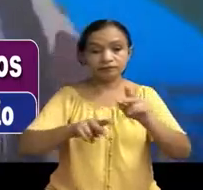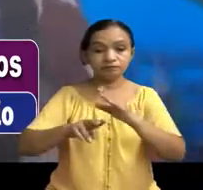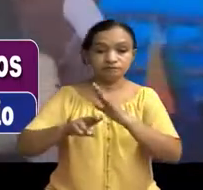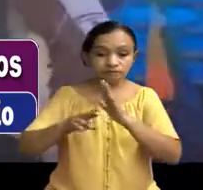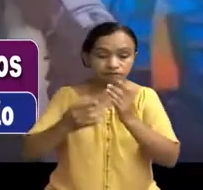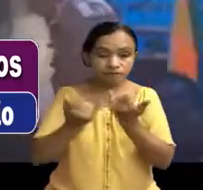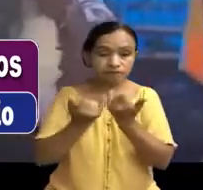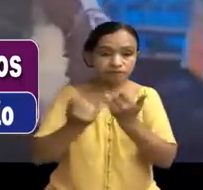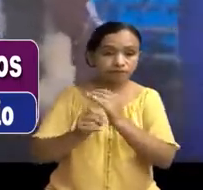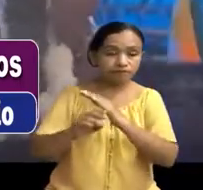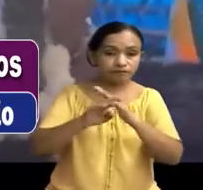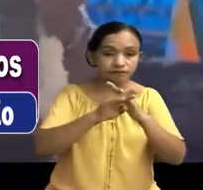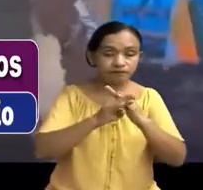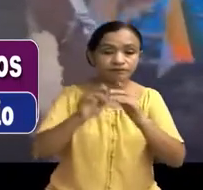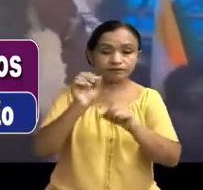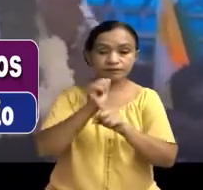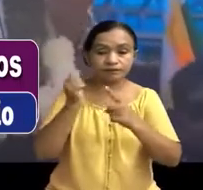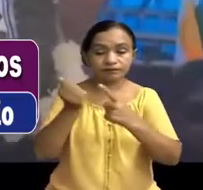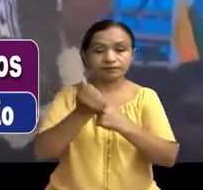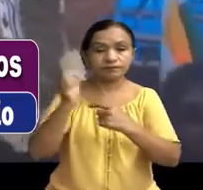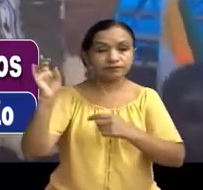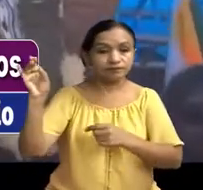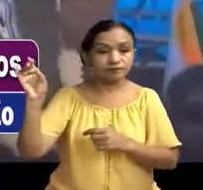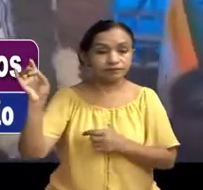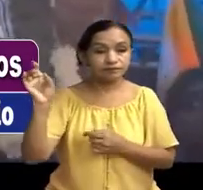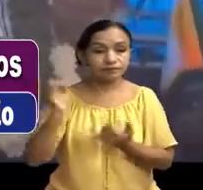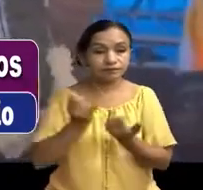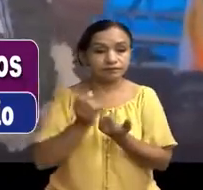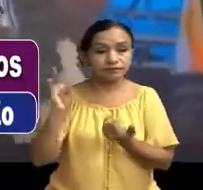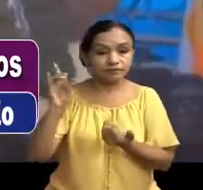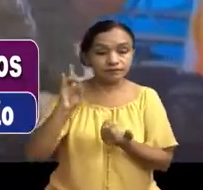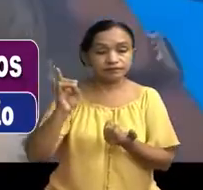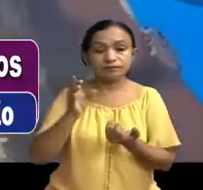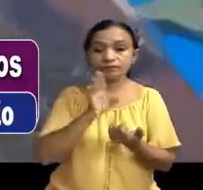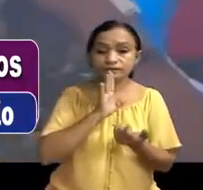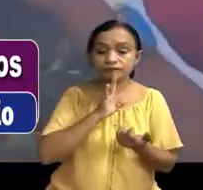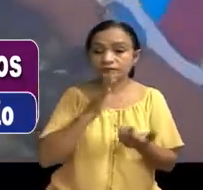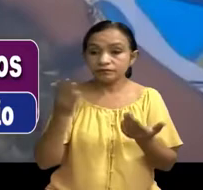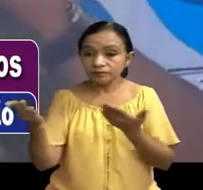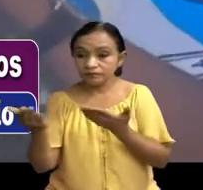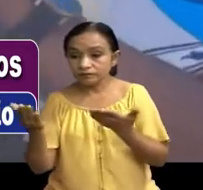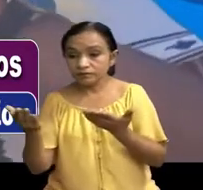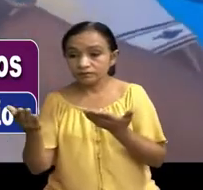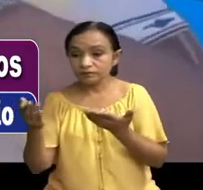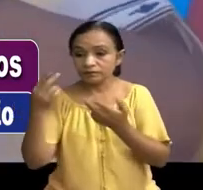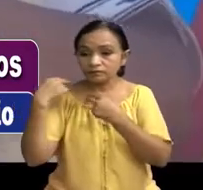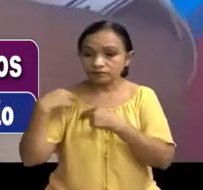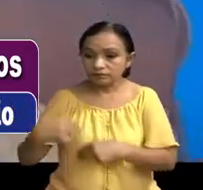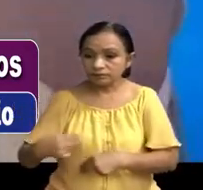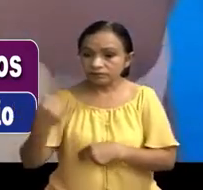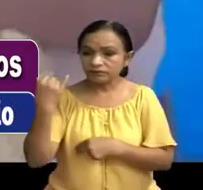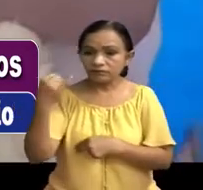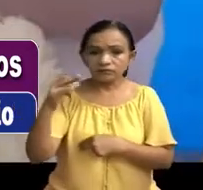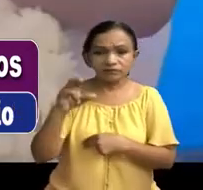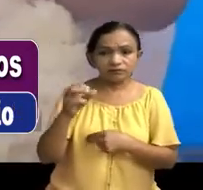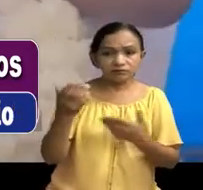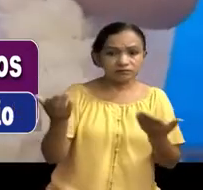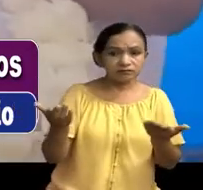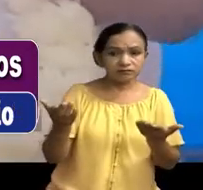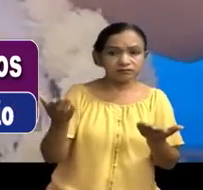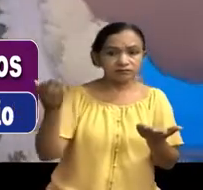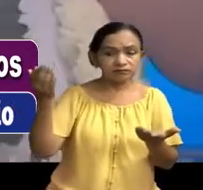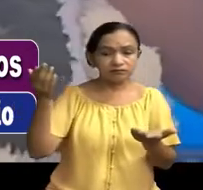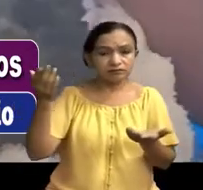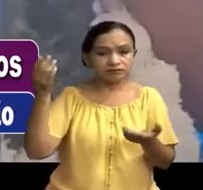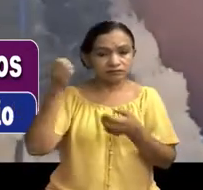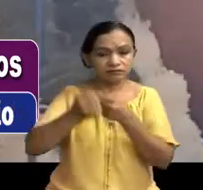legislativo boliviano. Son los que discuten todavía sobre si los indígenas son seres humanos o no. Correcto, que era la mentalidad del